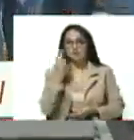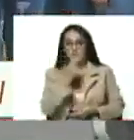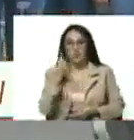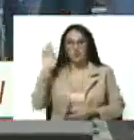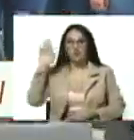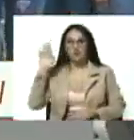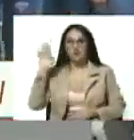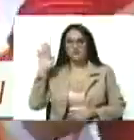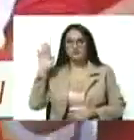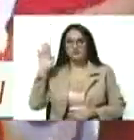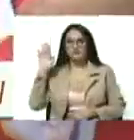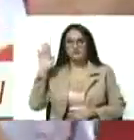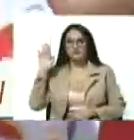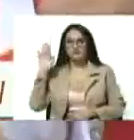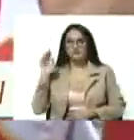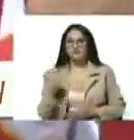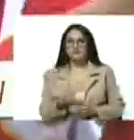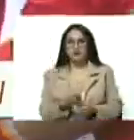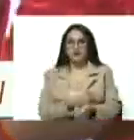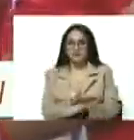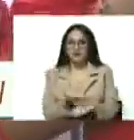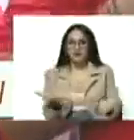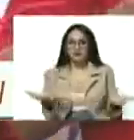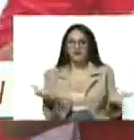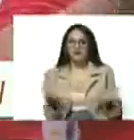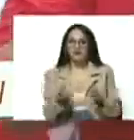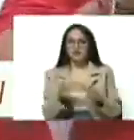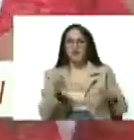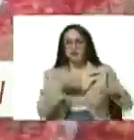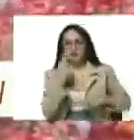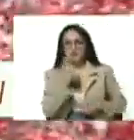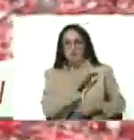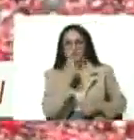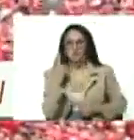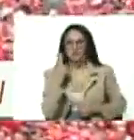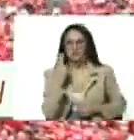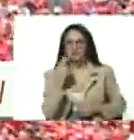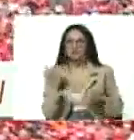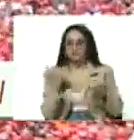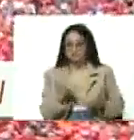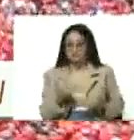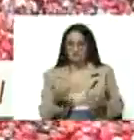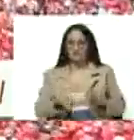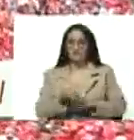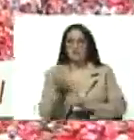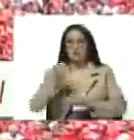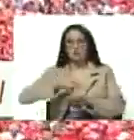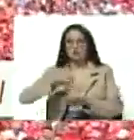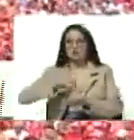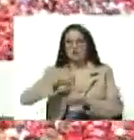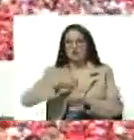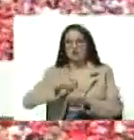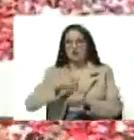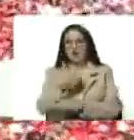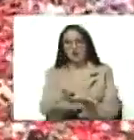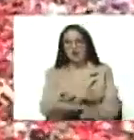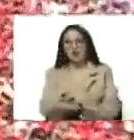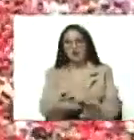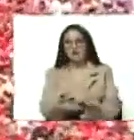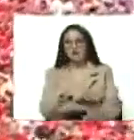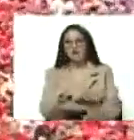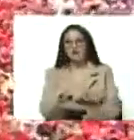¡Lo juro! Hermanos y hermanas, asumido el compromiso. Vamos pues a luchar a la calle, a